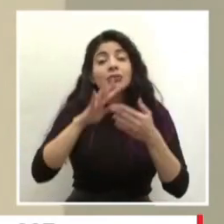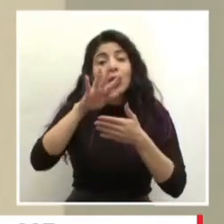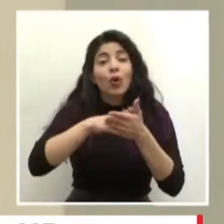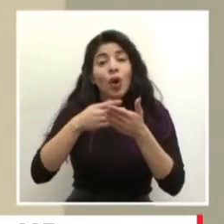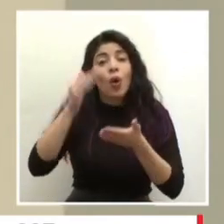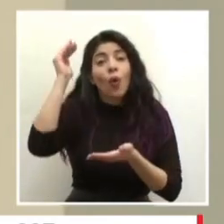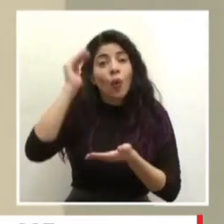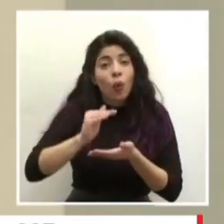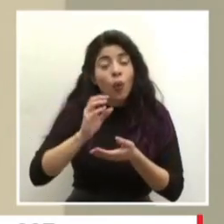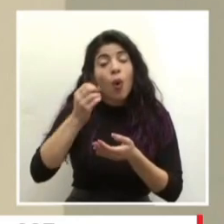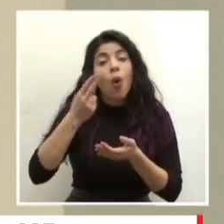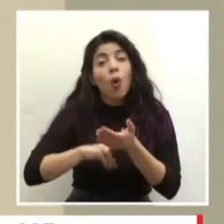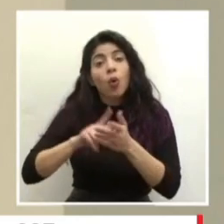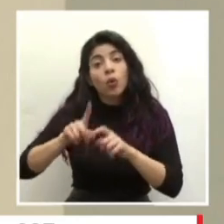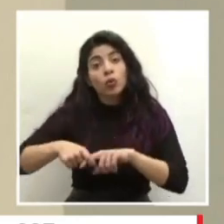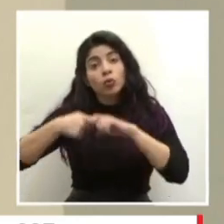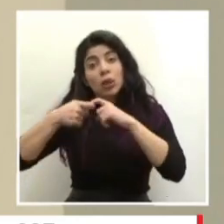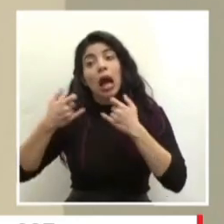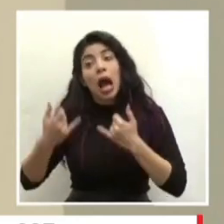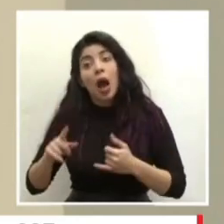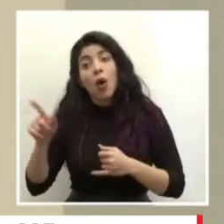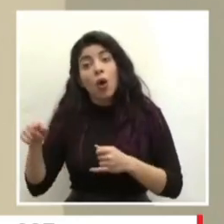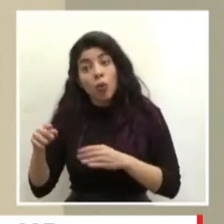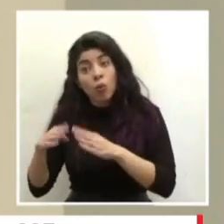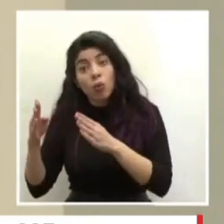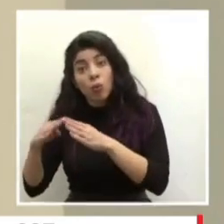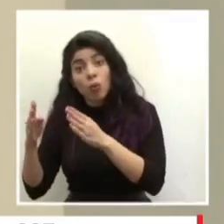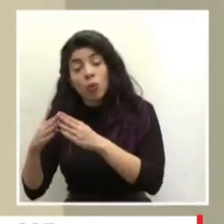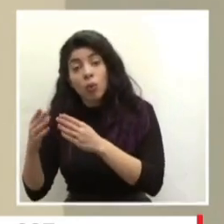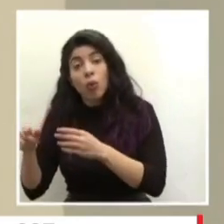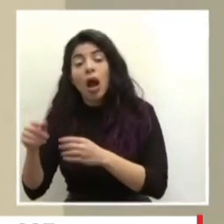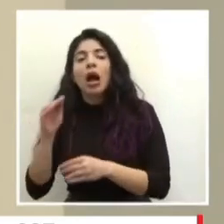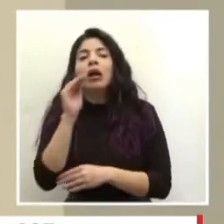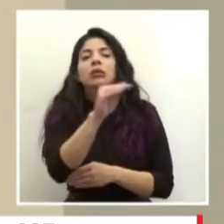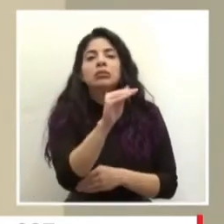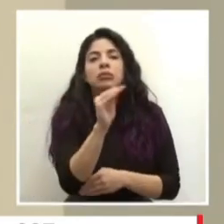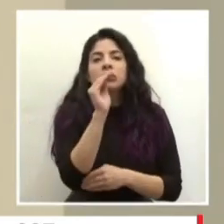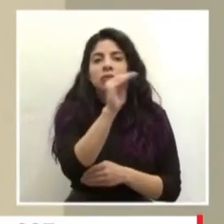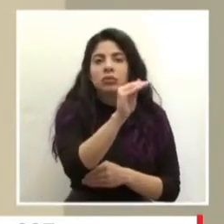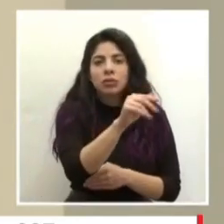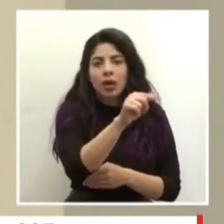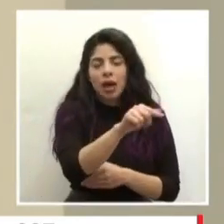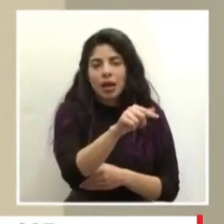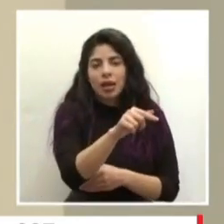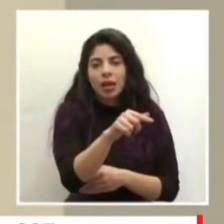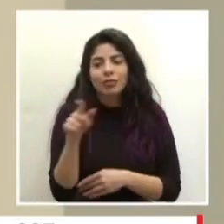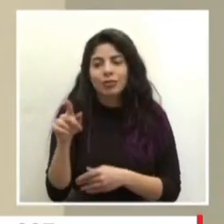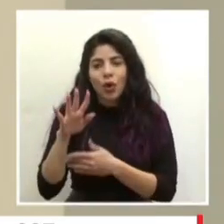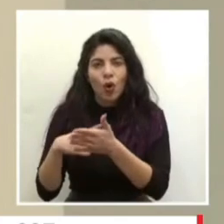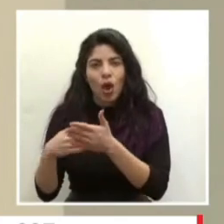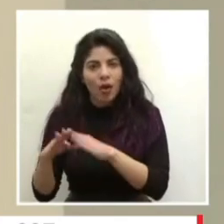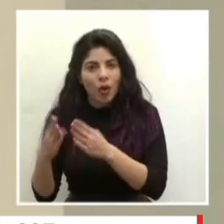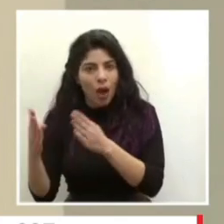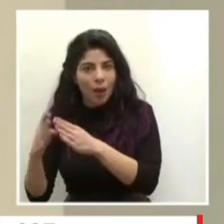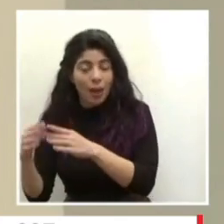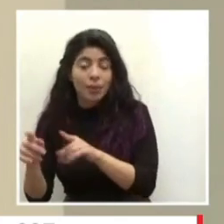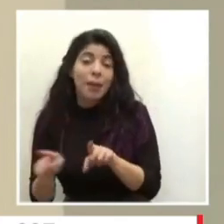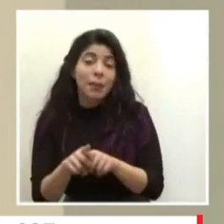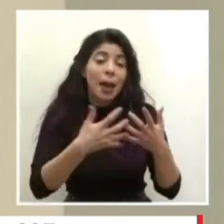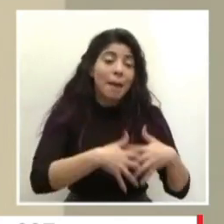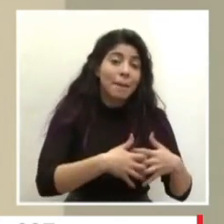o suspensión de contratos. Entonces ya tenemos empresas que están haciendo la restitución de sus jornadas y también empresas que